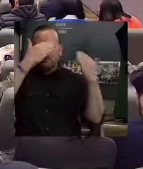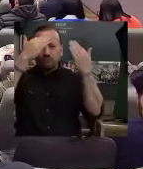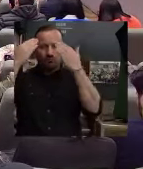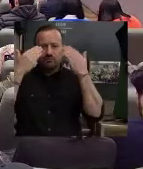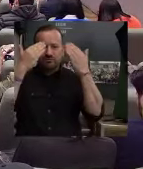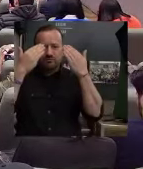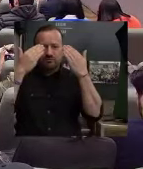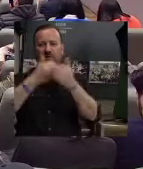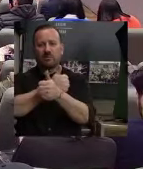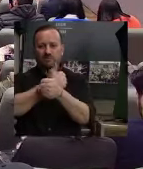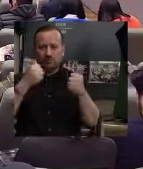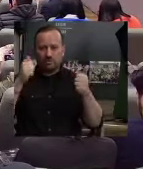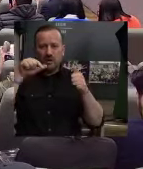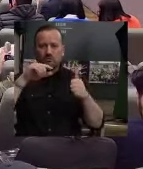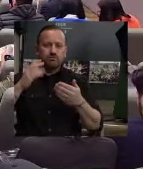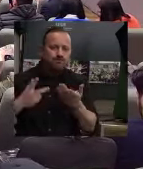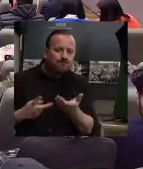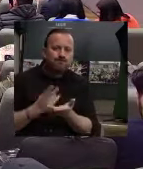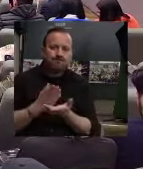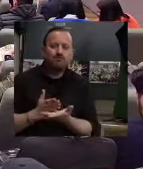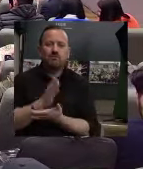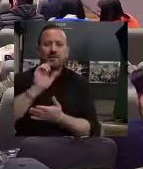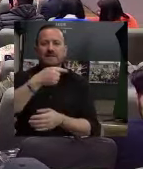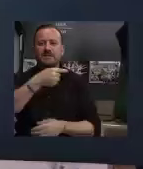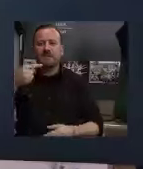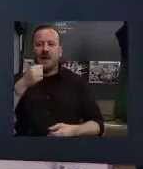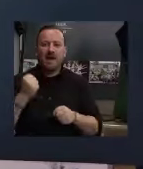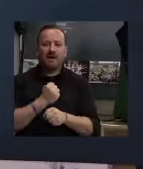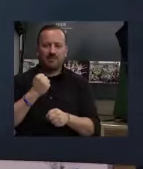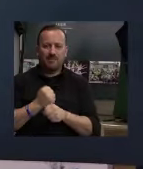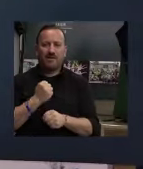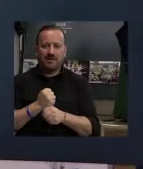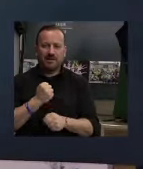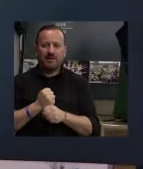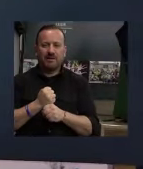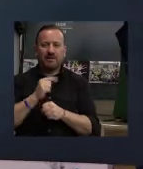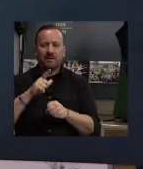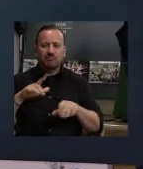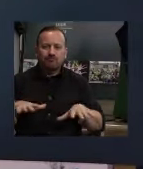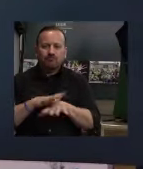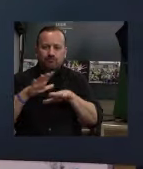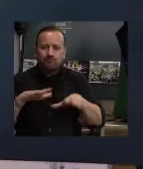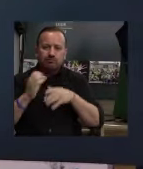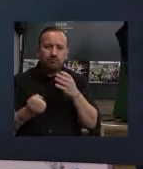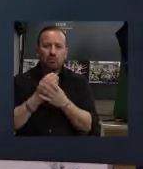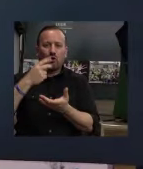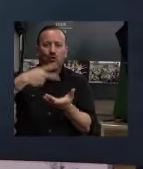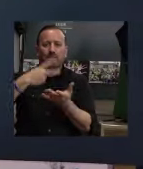cordial bienvenida a esta inauguración de la semana de la empleabilidad emprendimiento e Innovación